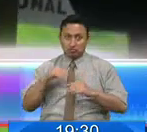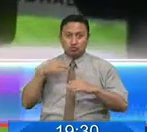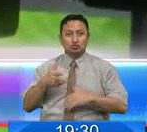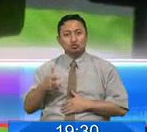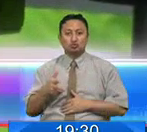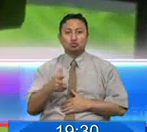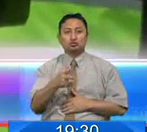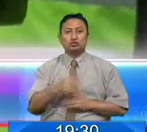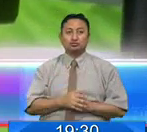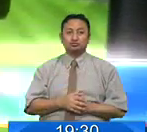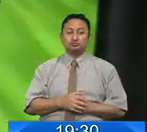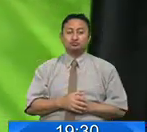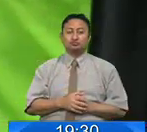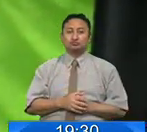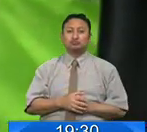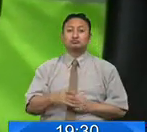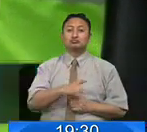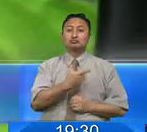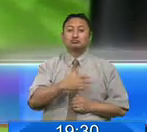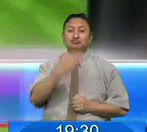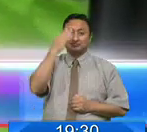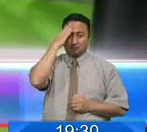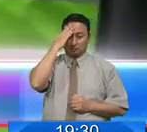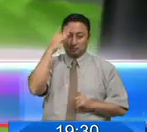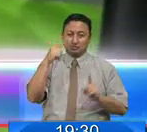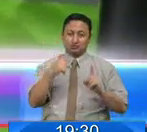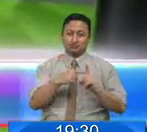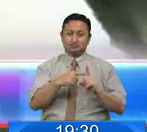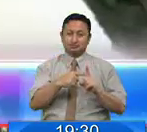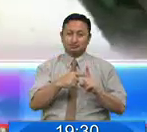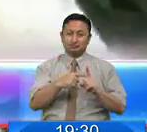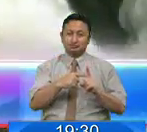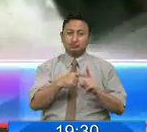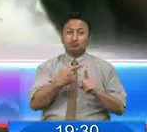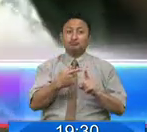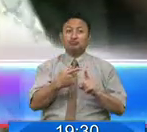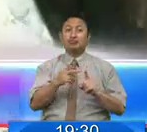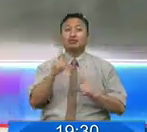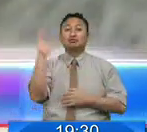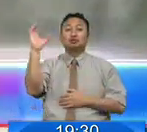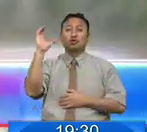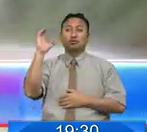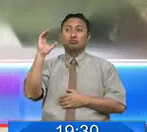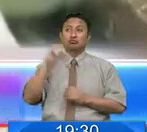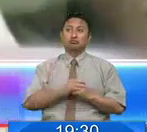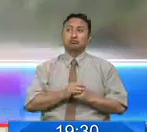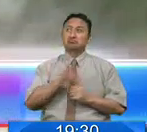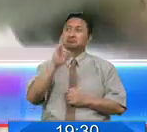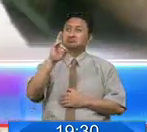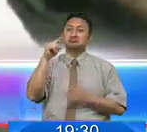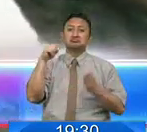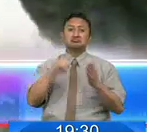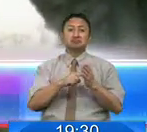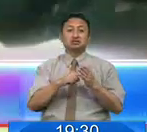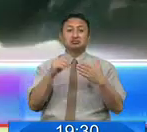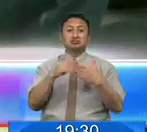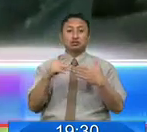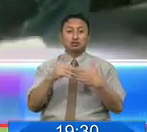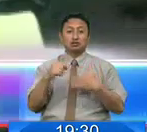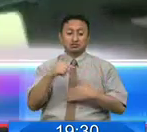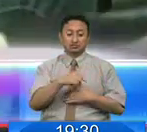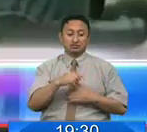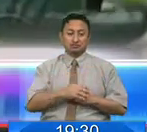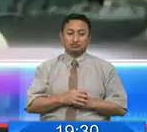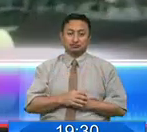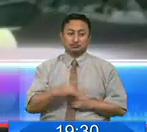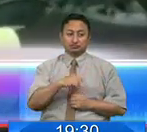sacando la dominican nacional de lo que tenemos conocimiento los vecinos país puede llegar hasta siete mil dólares el kilo de esta sustancia esta